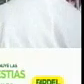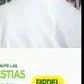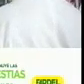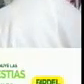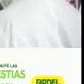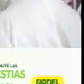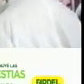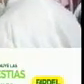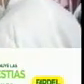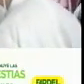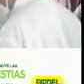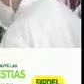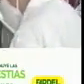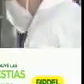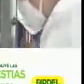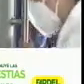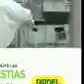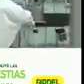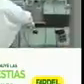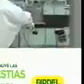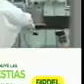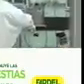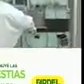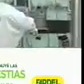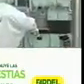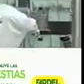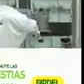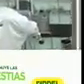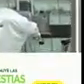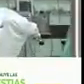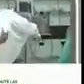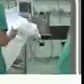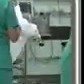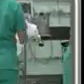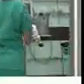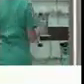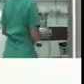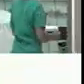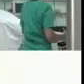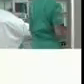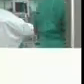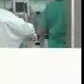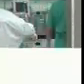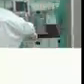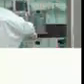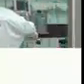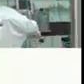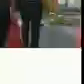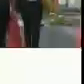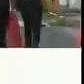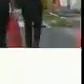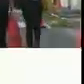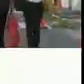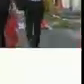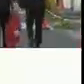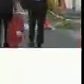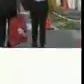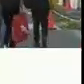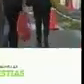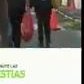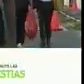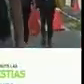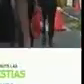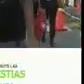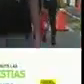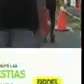salud público del país, de los cuales el 88.8 por ciento fueron provocados por el uso del alcohol.